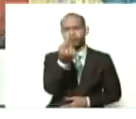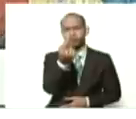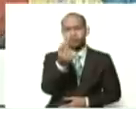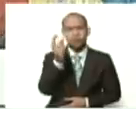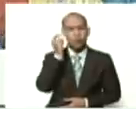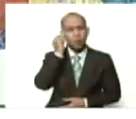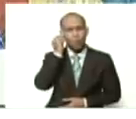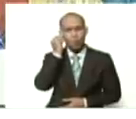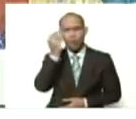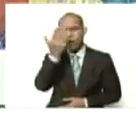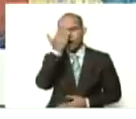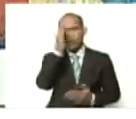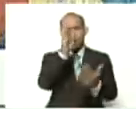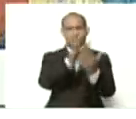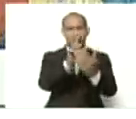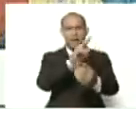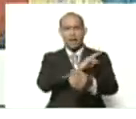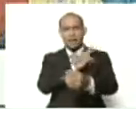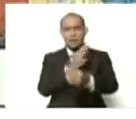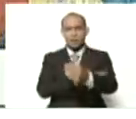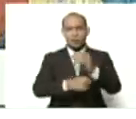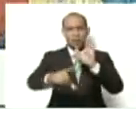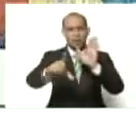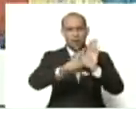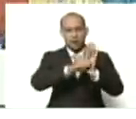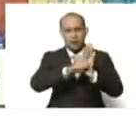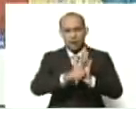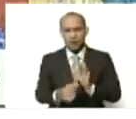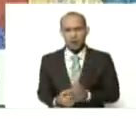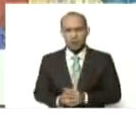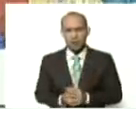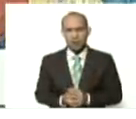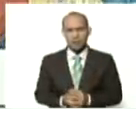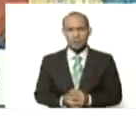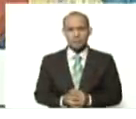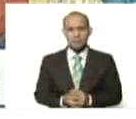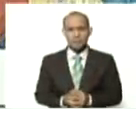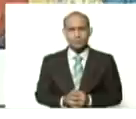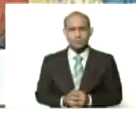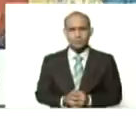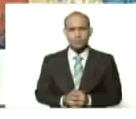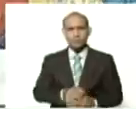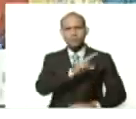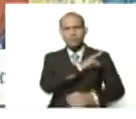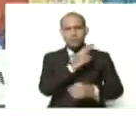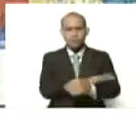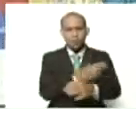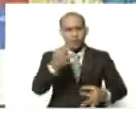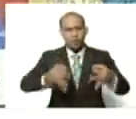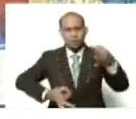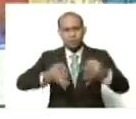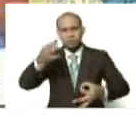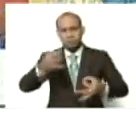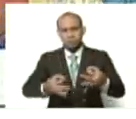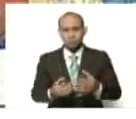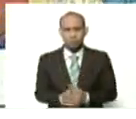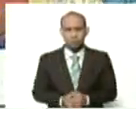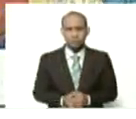Mujeres al frente del poder electoral, al frente del poder judicial, al frente.